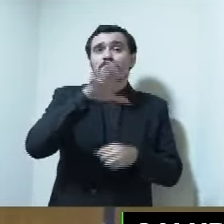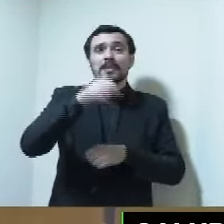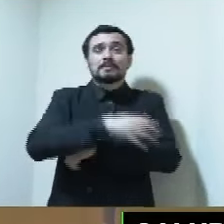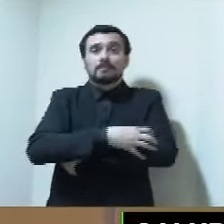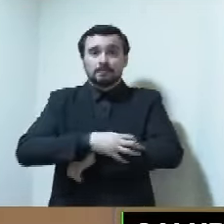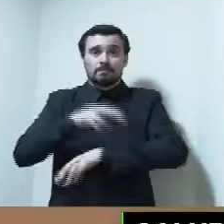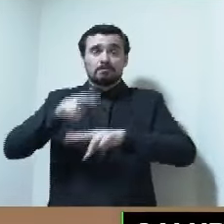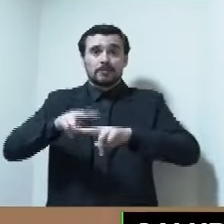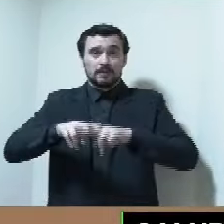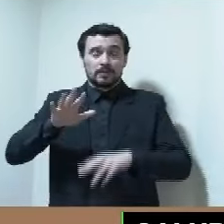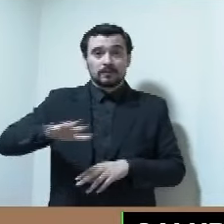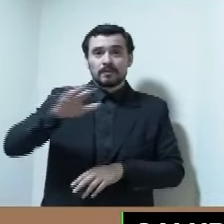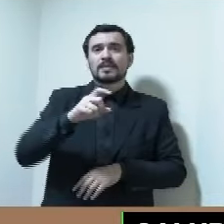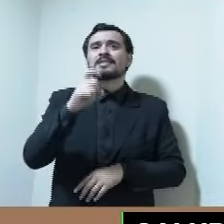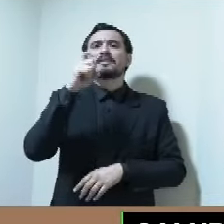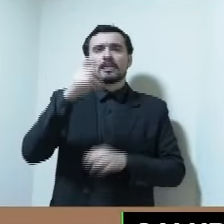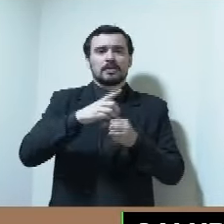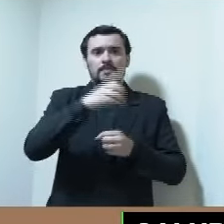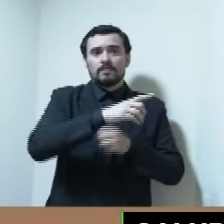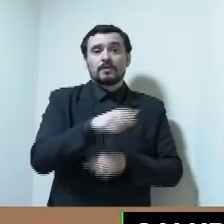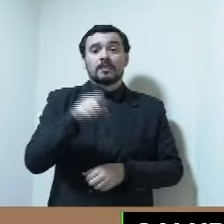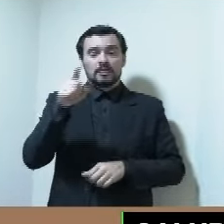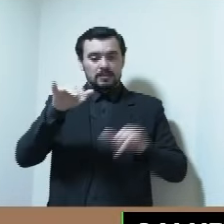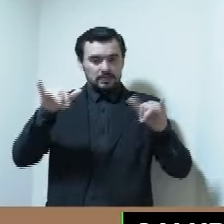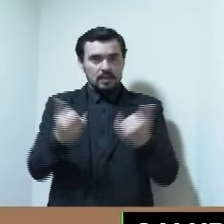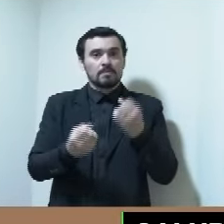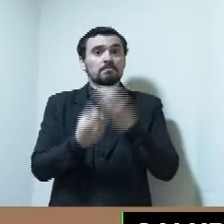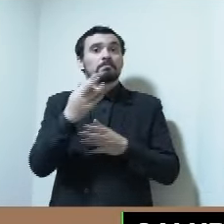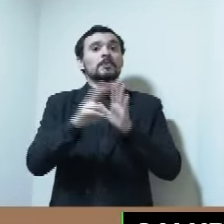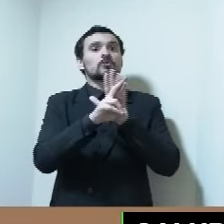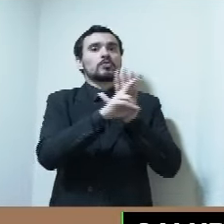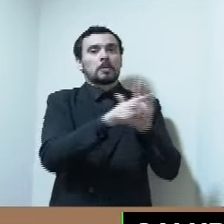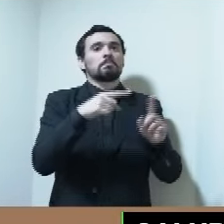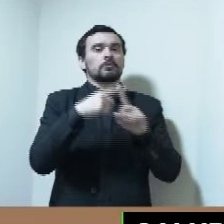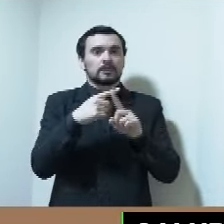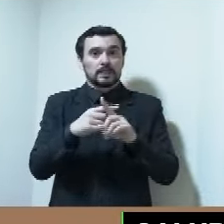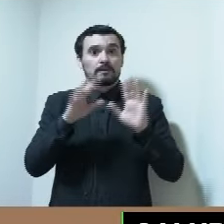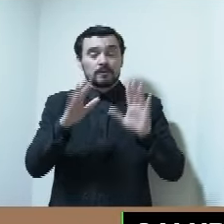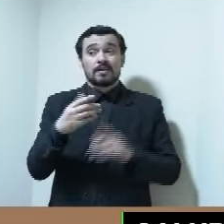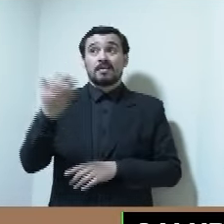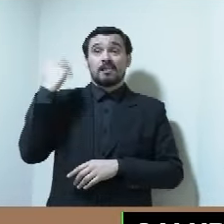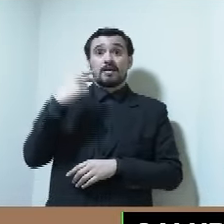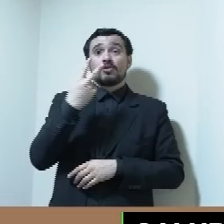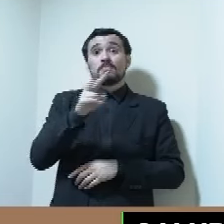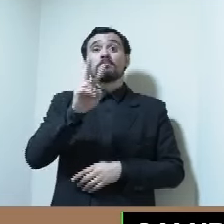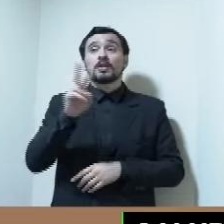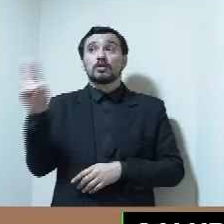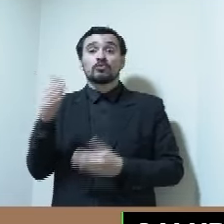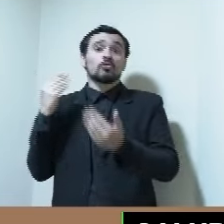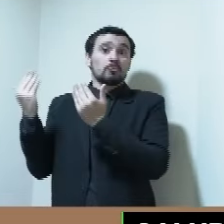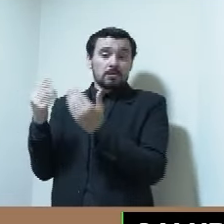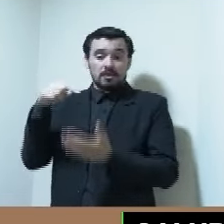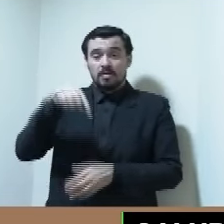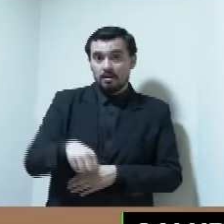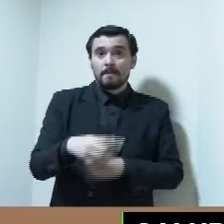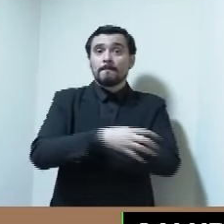en 7 departamentos. Esto ha dado ya sus primeros resultados positivos. Comparado con el 2022, la pobreza total